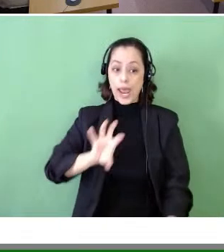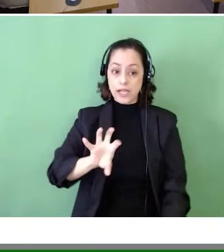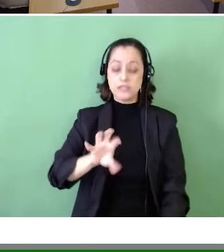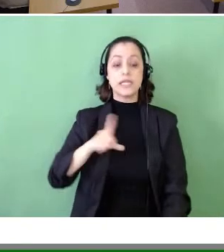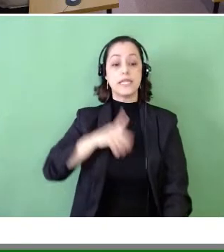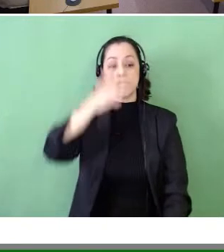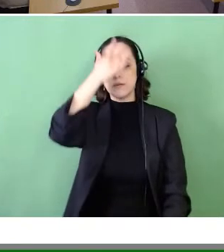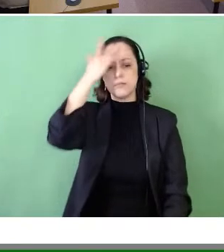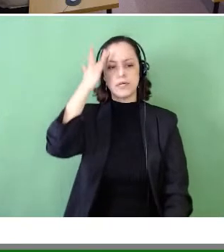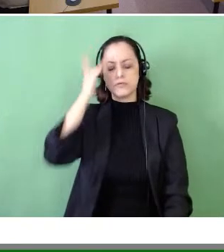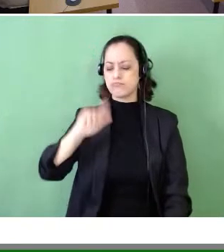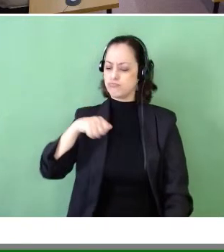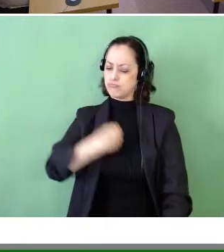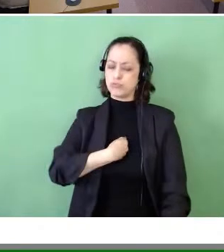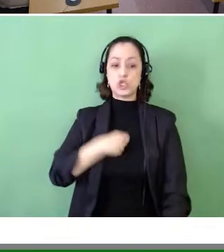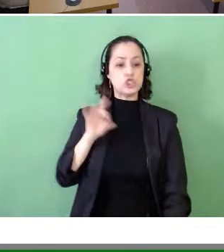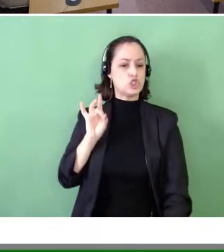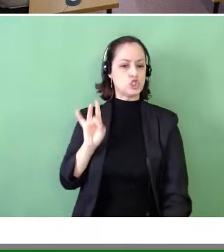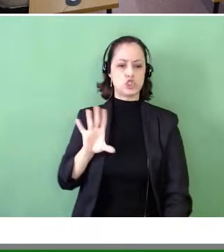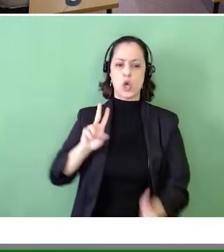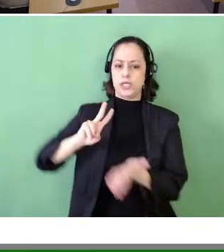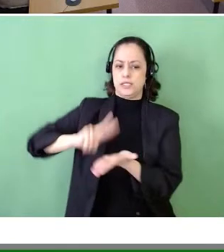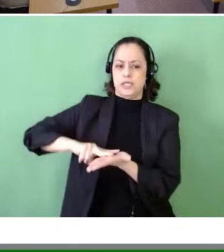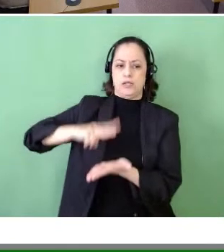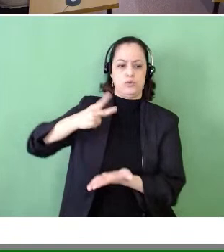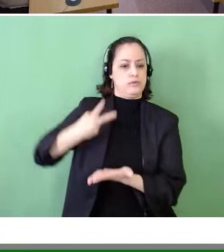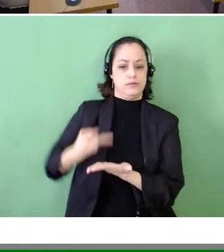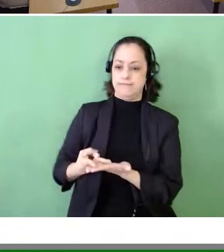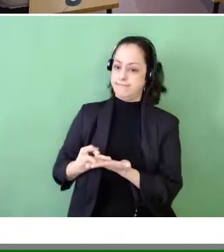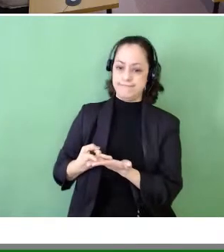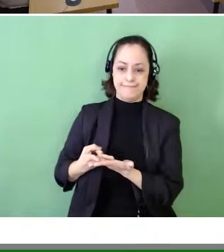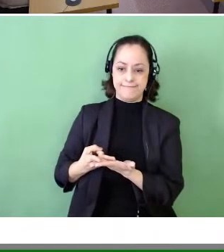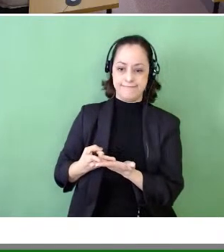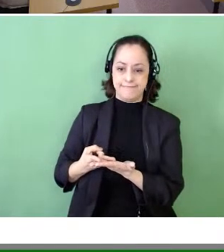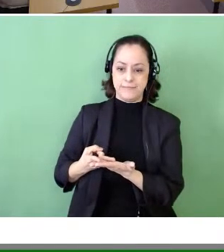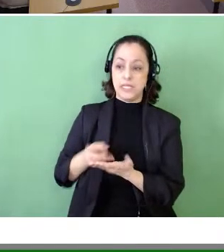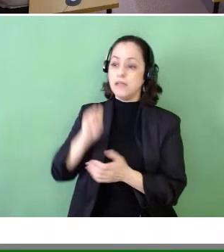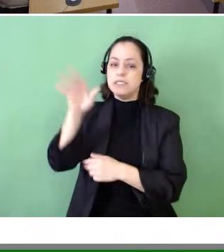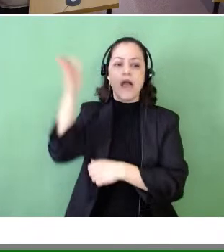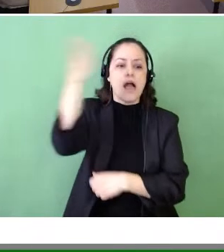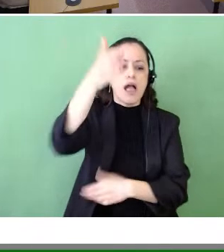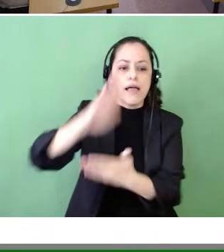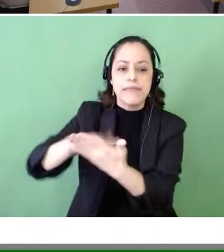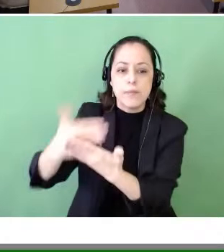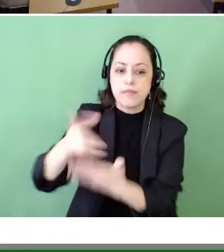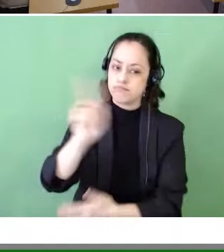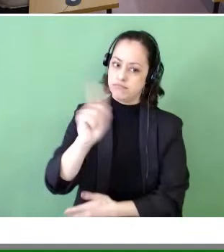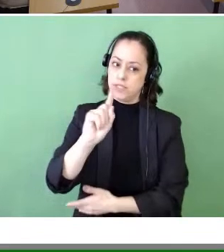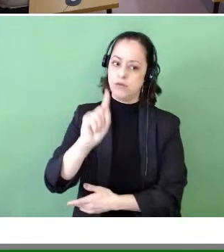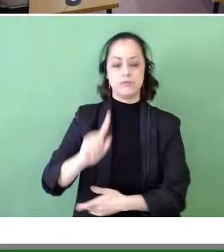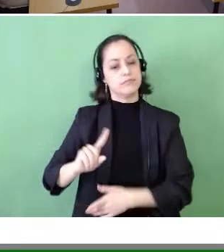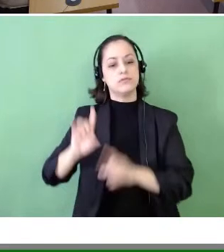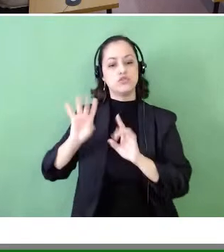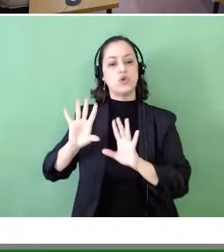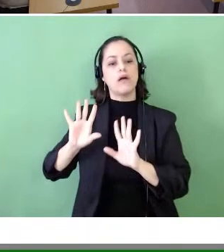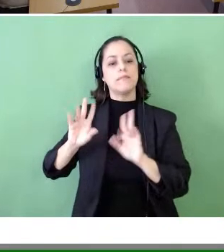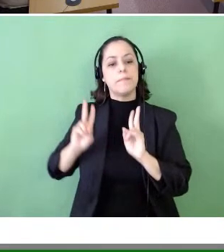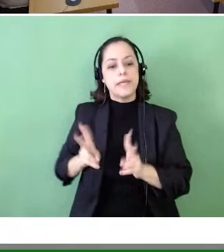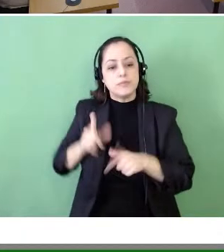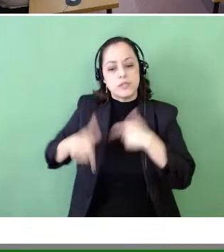que se denominan solo traductores, o sea, que no hablan de interpretación, pero solo traducción.